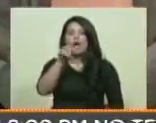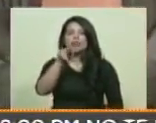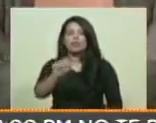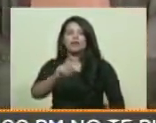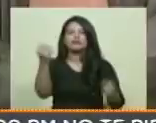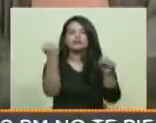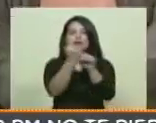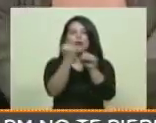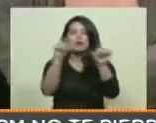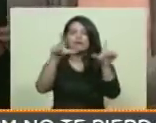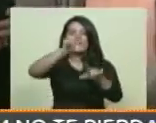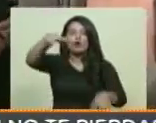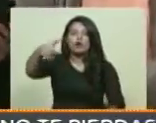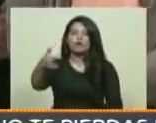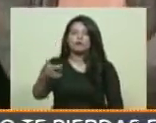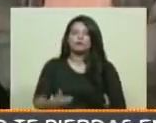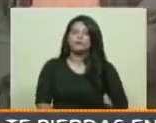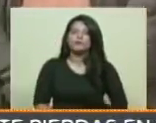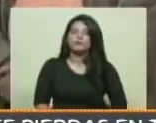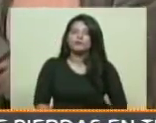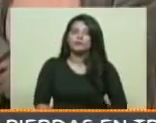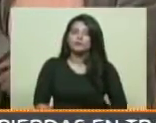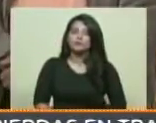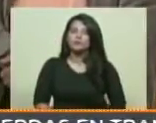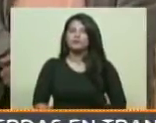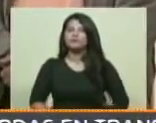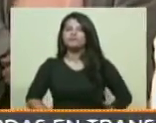Globovisión. Sí, buenas tardes.